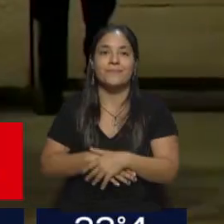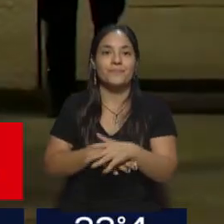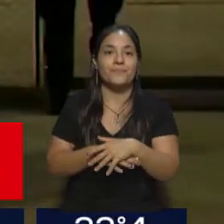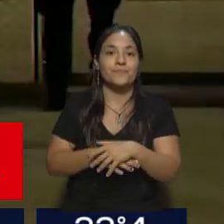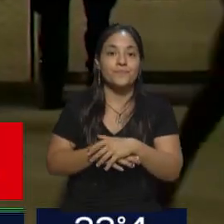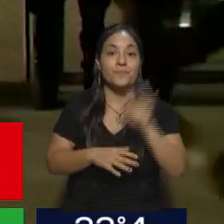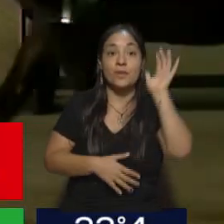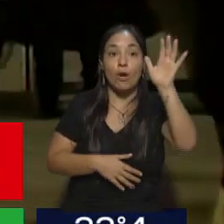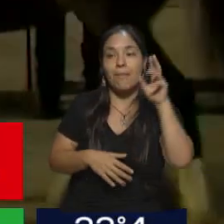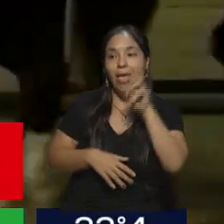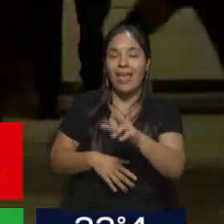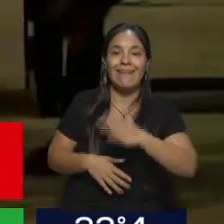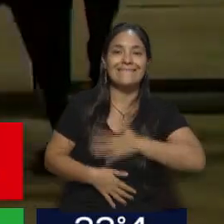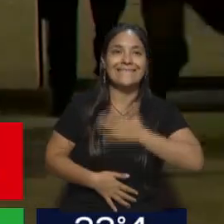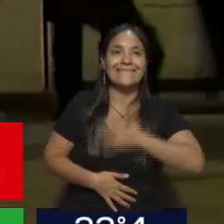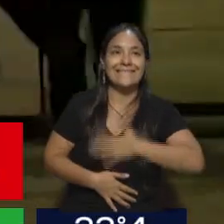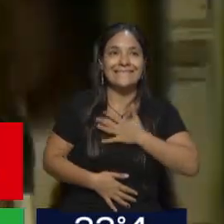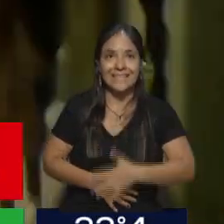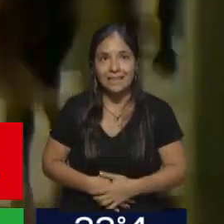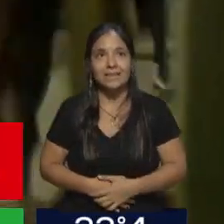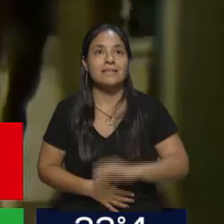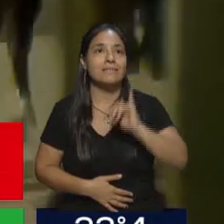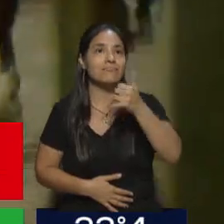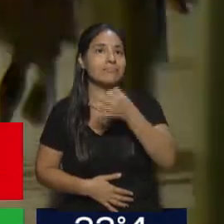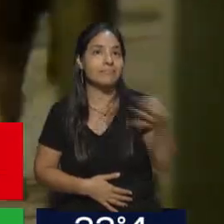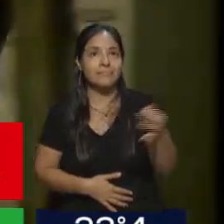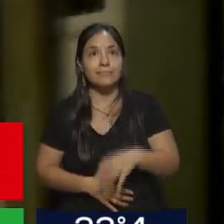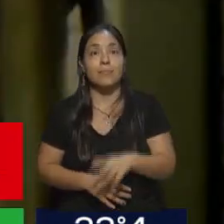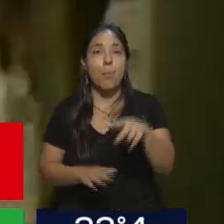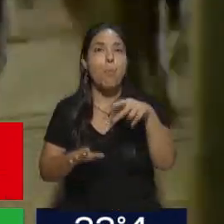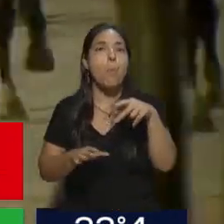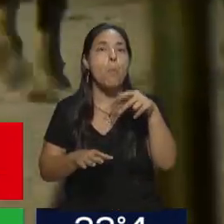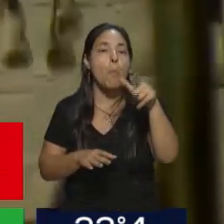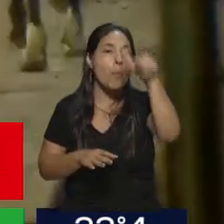contento. Claro que sí. Ahí el desplazamiento, mira, del cuerpo de la montada de la policía.